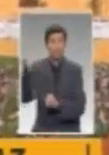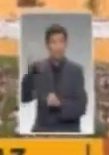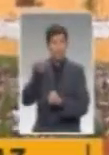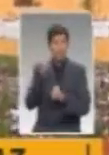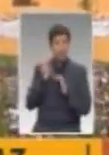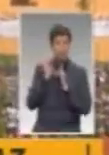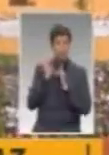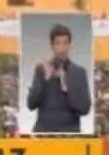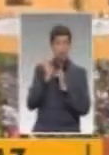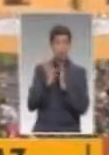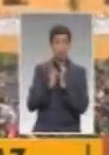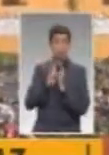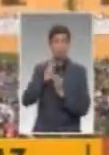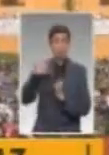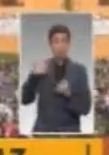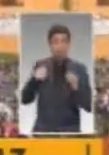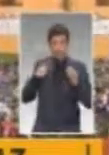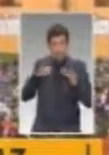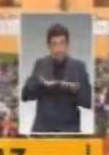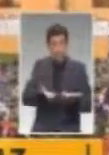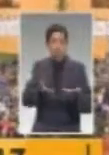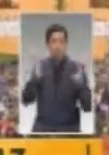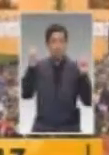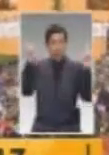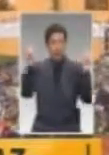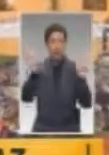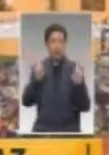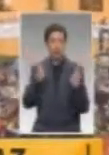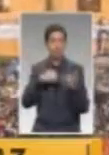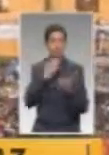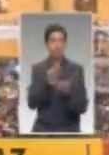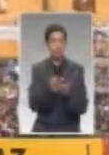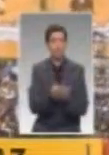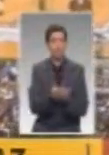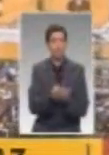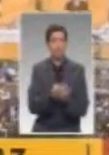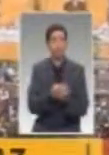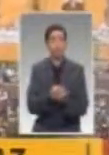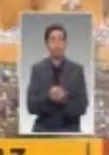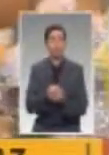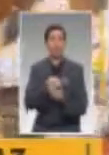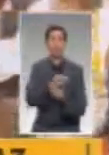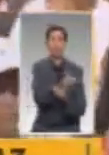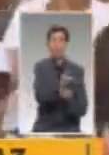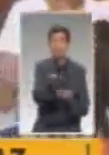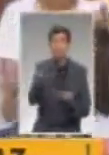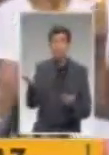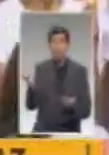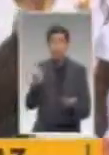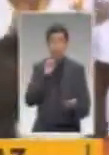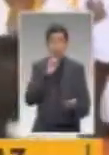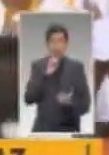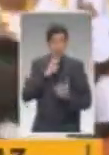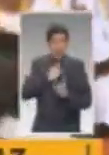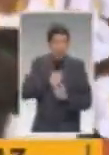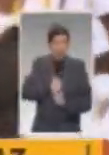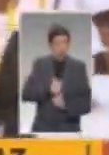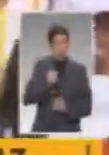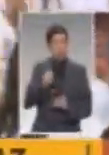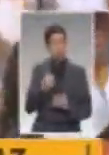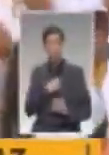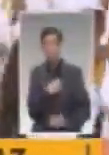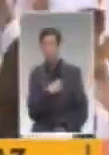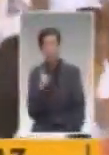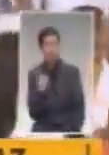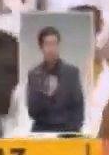los cantos y por los ritos y gestos que se van dando en cada uno de ellos. Cuéntanos un poco las características que tiene el lugar que